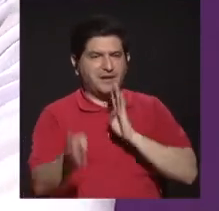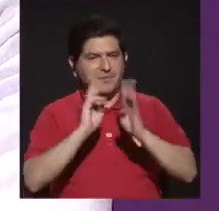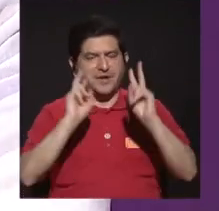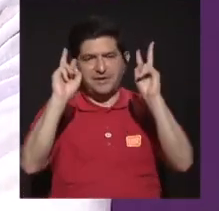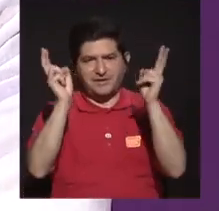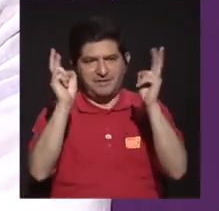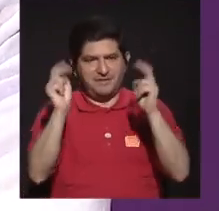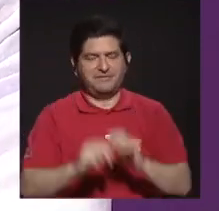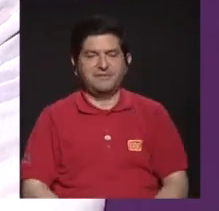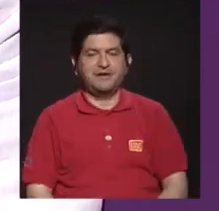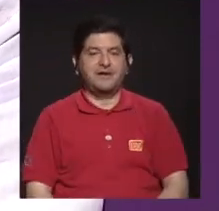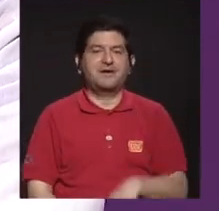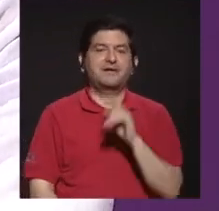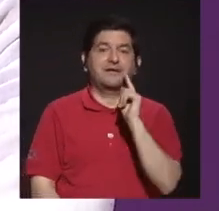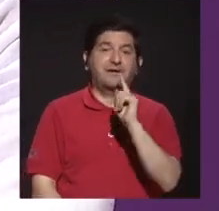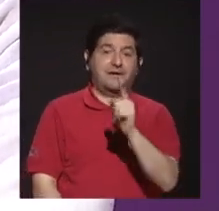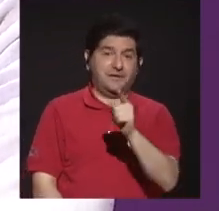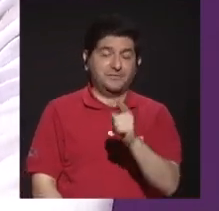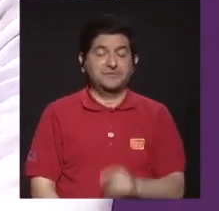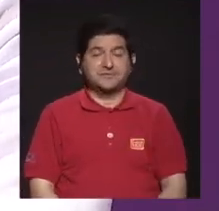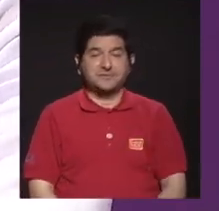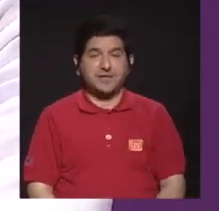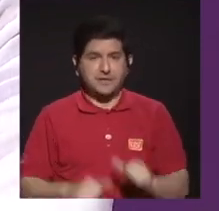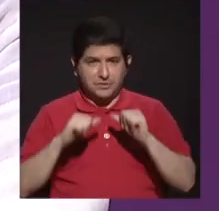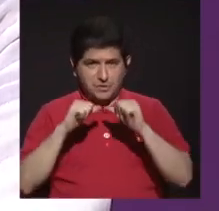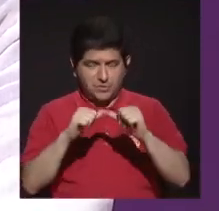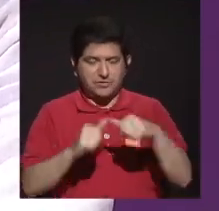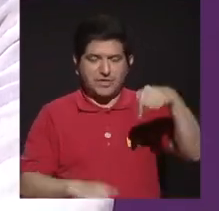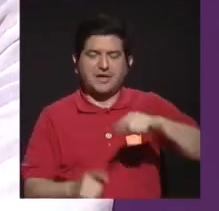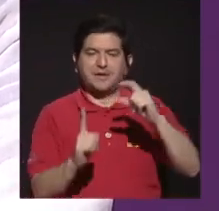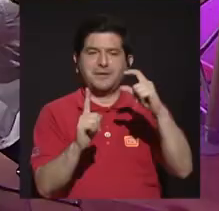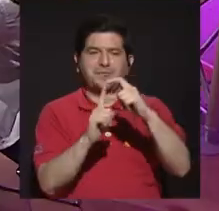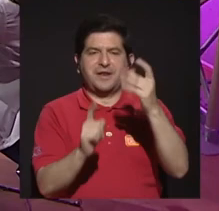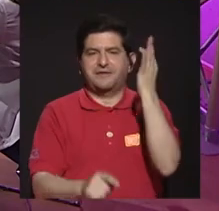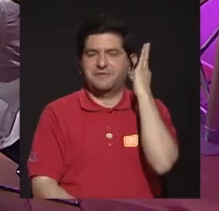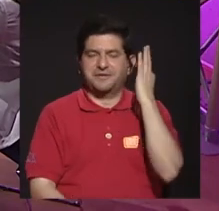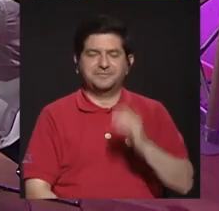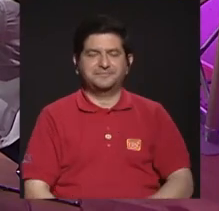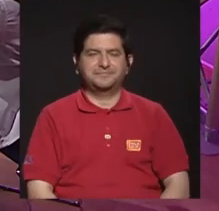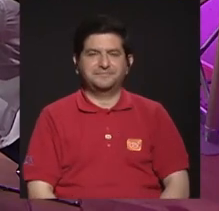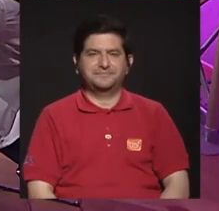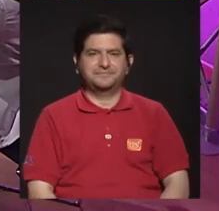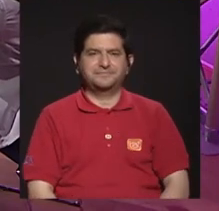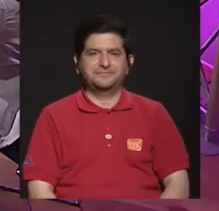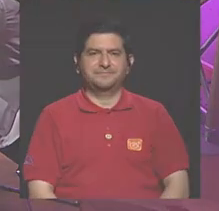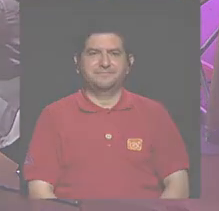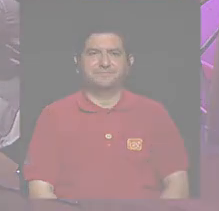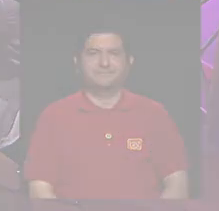tema y a ustedes decirles que seguimos en Palabra de Mujer. Muchas gracias.